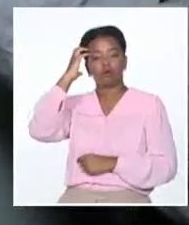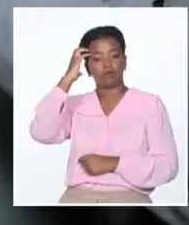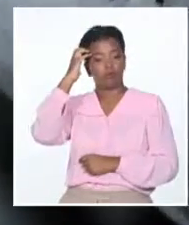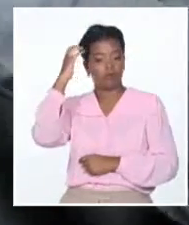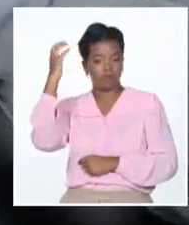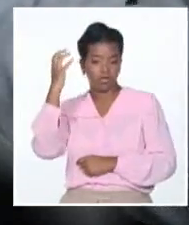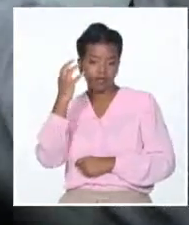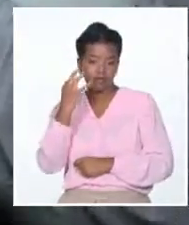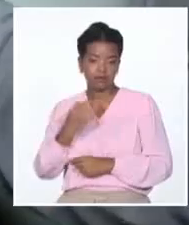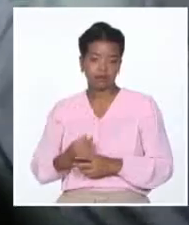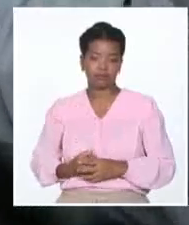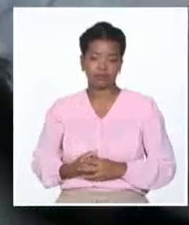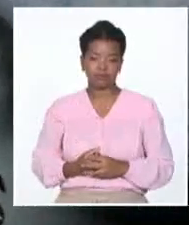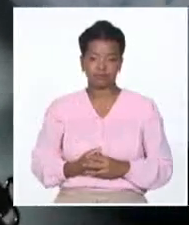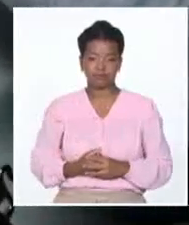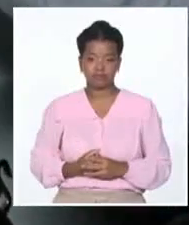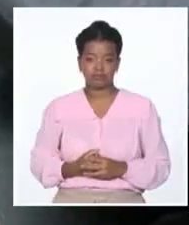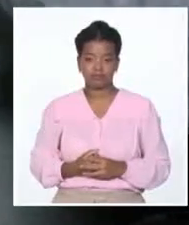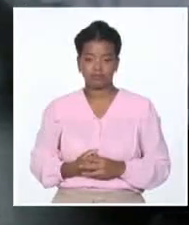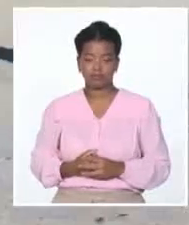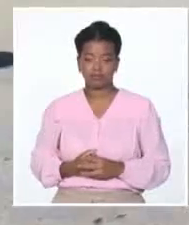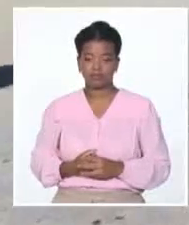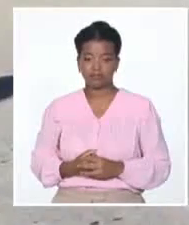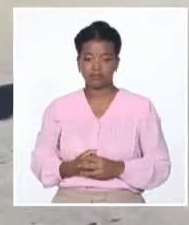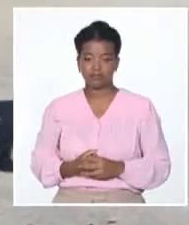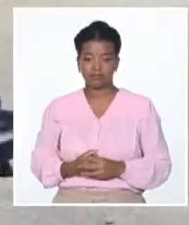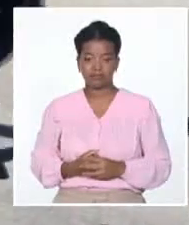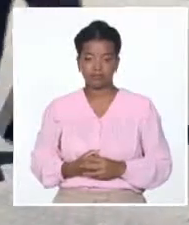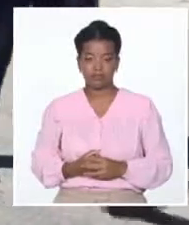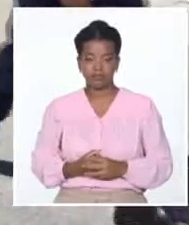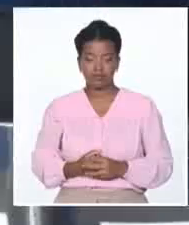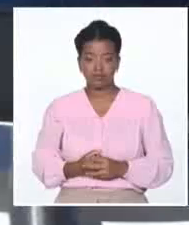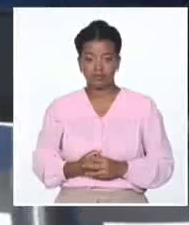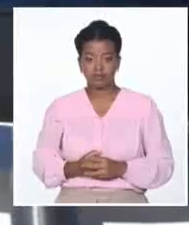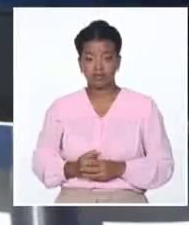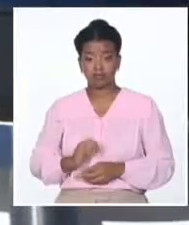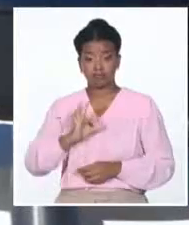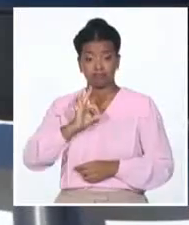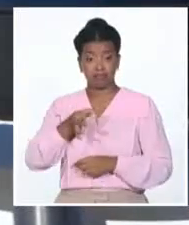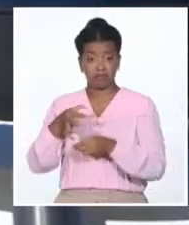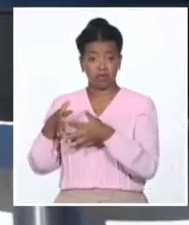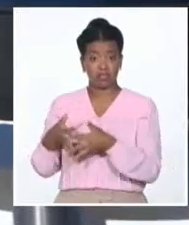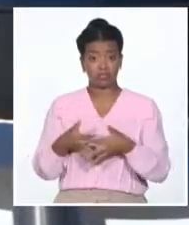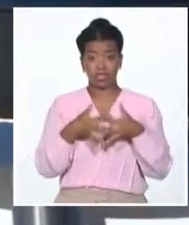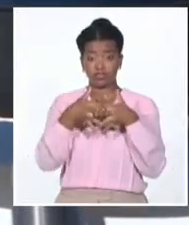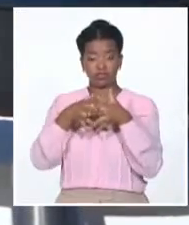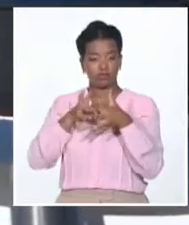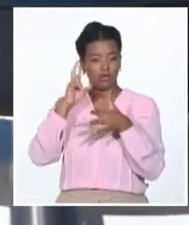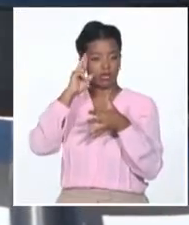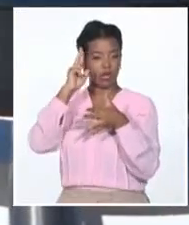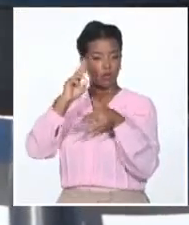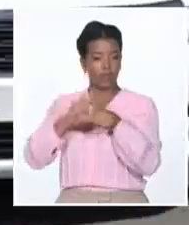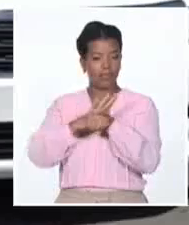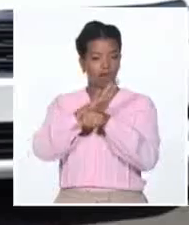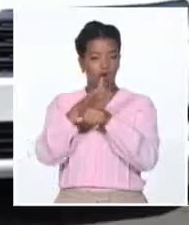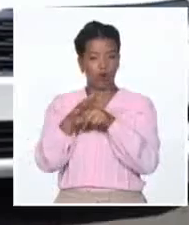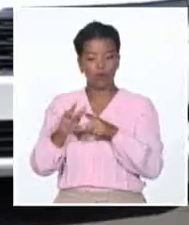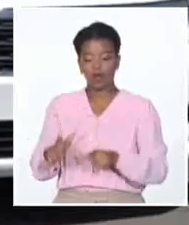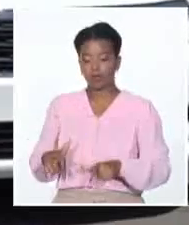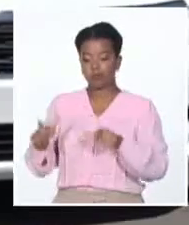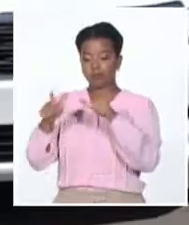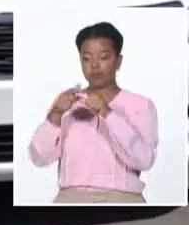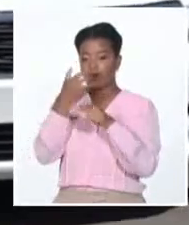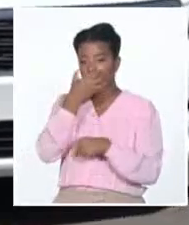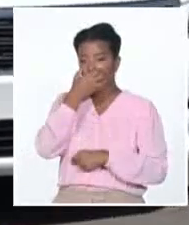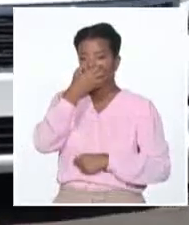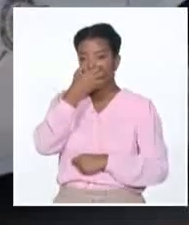con su falaz campaña de Estado fallido. El mismo imperio que nos negó el oxígeno para salvar vidas durante la COVID-19